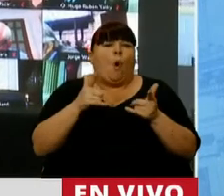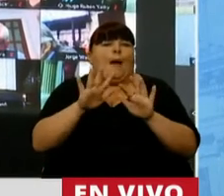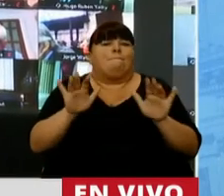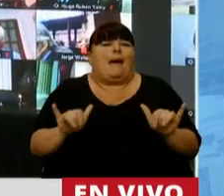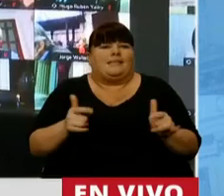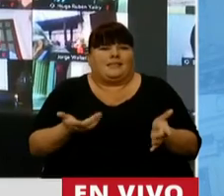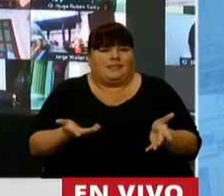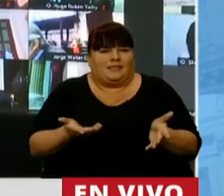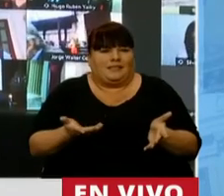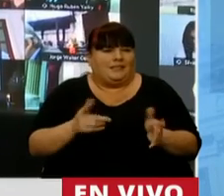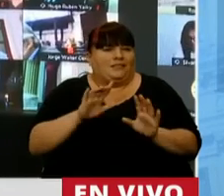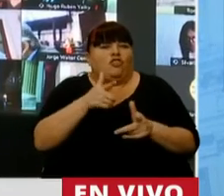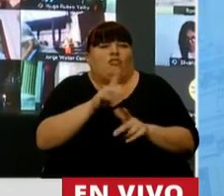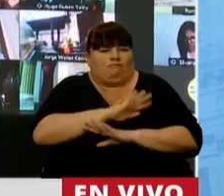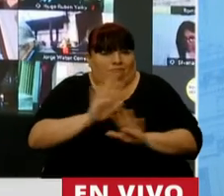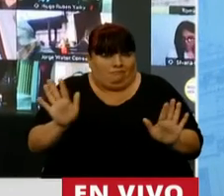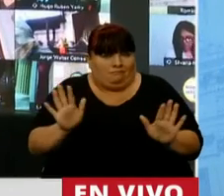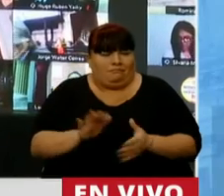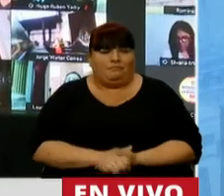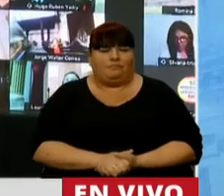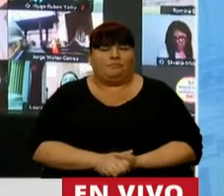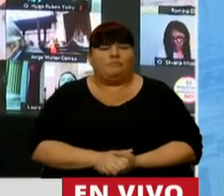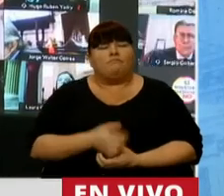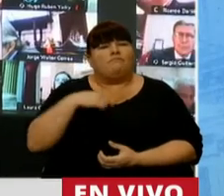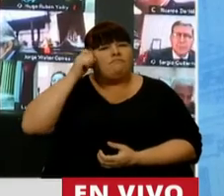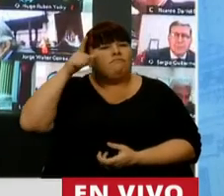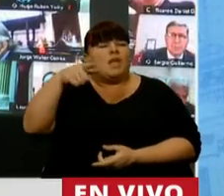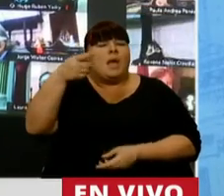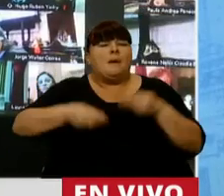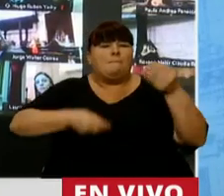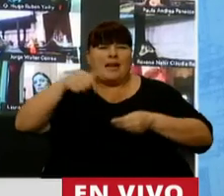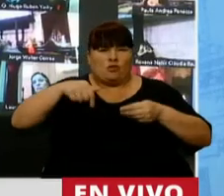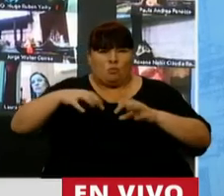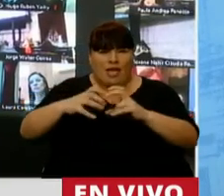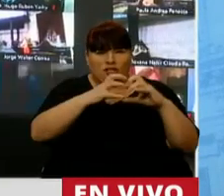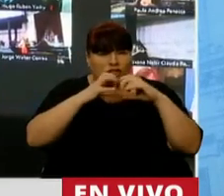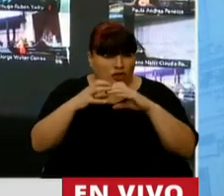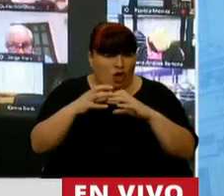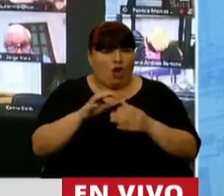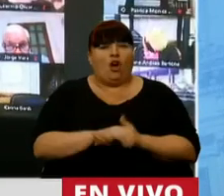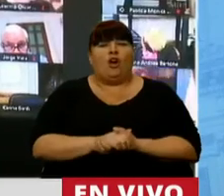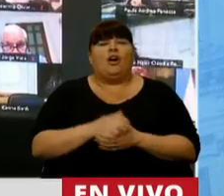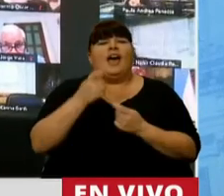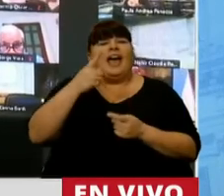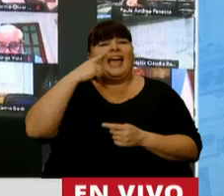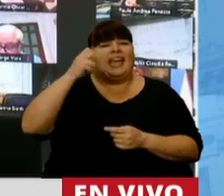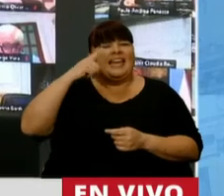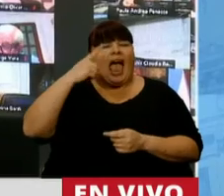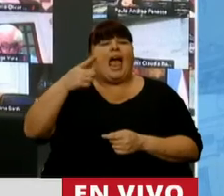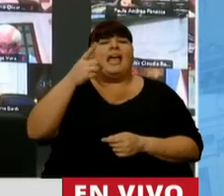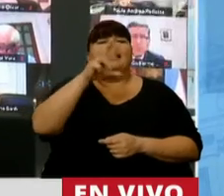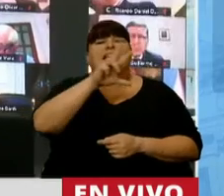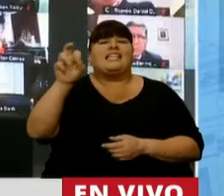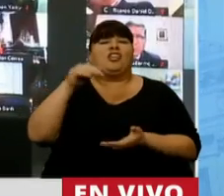paz, se la han quitado. Me pregunto si el presupuesto que estamos tratando y que le da al INAI